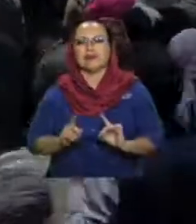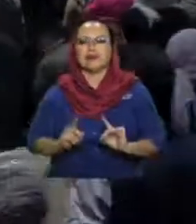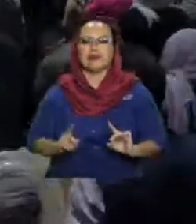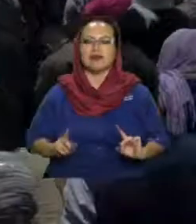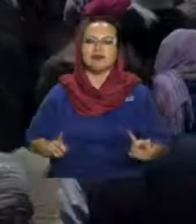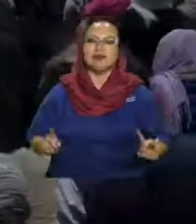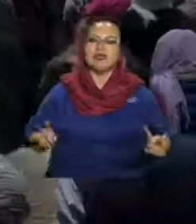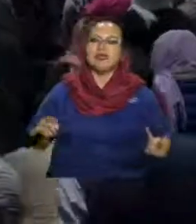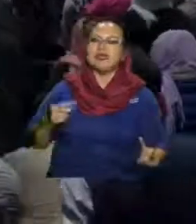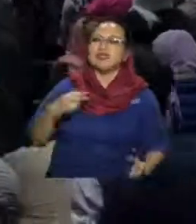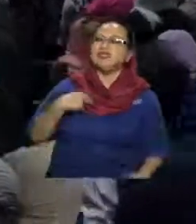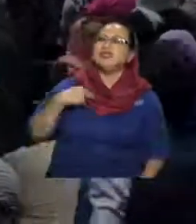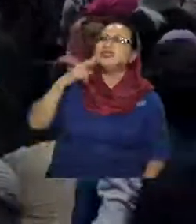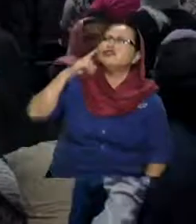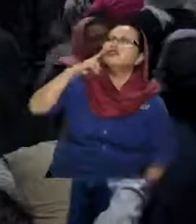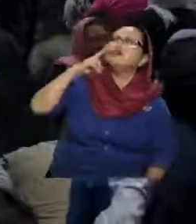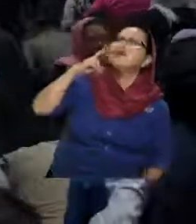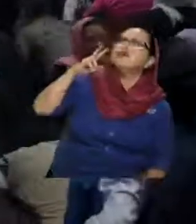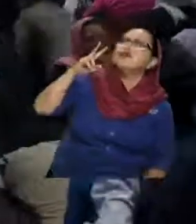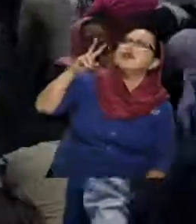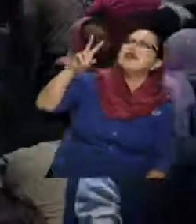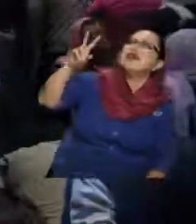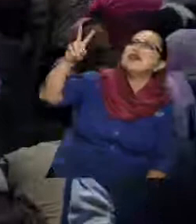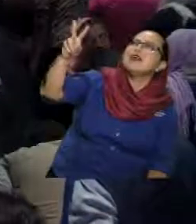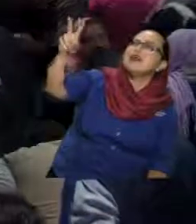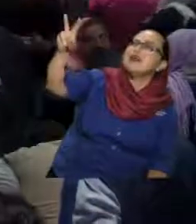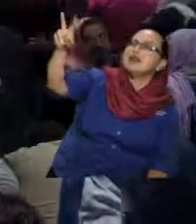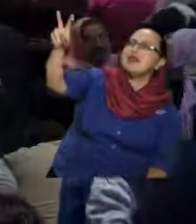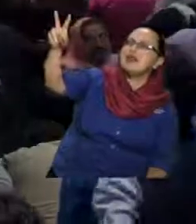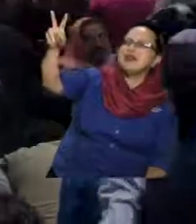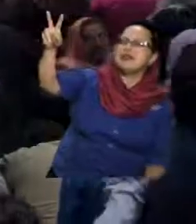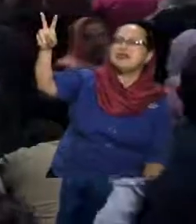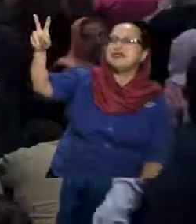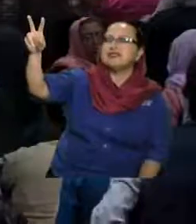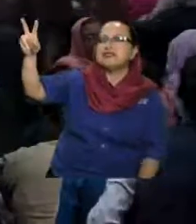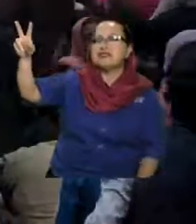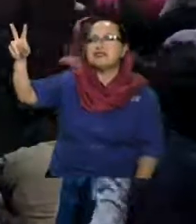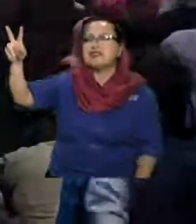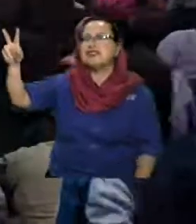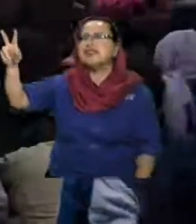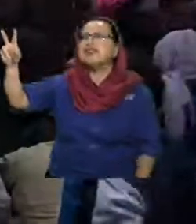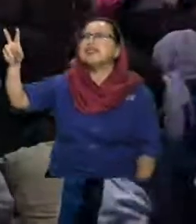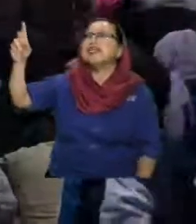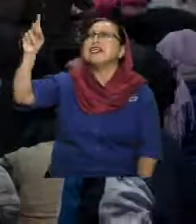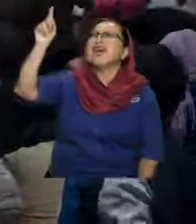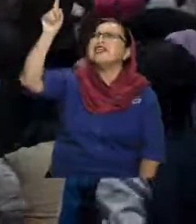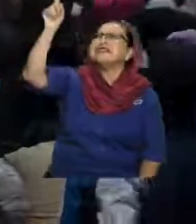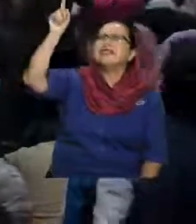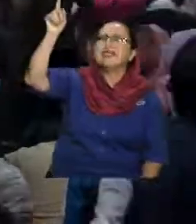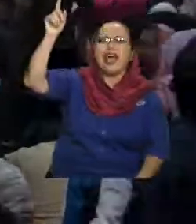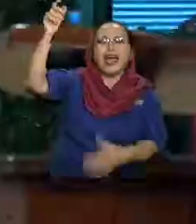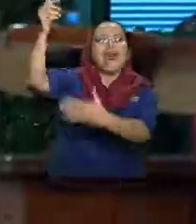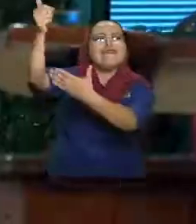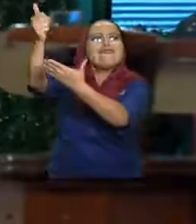mis ojos a los montes. Aleluya.